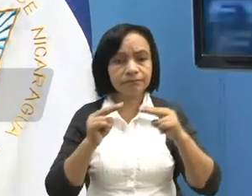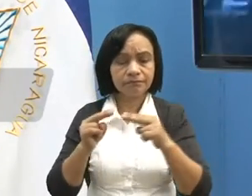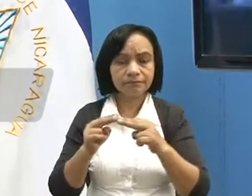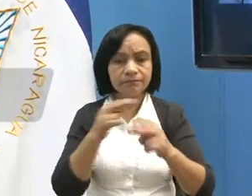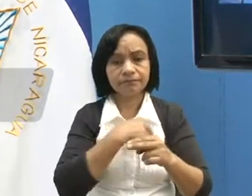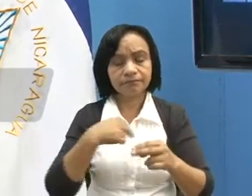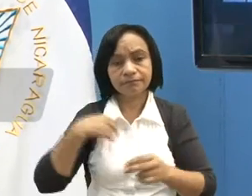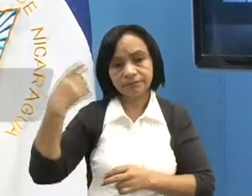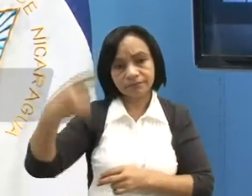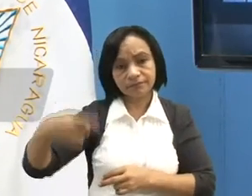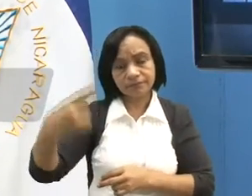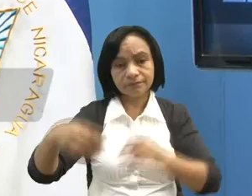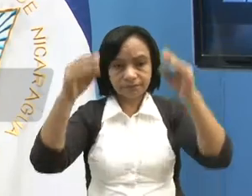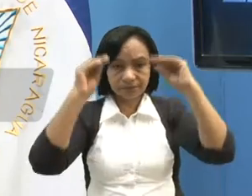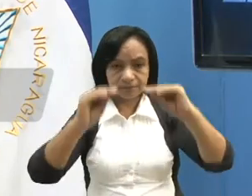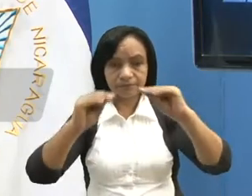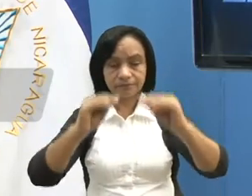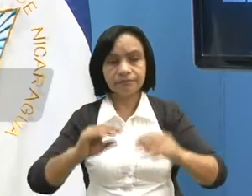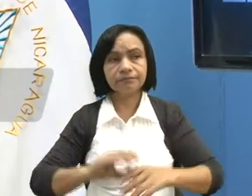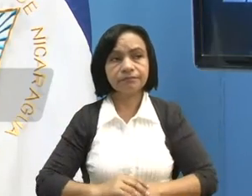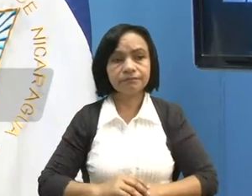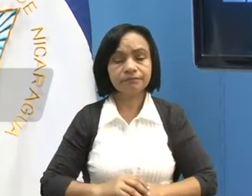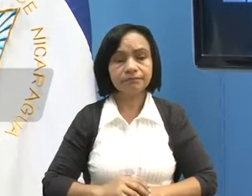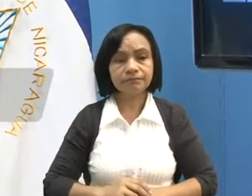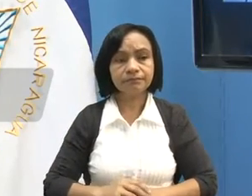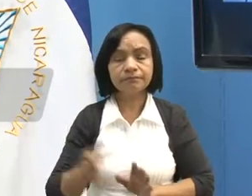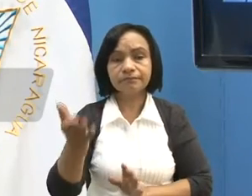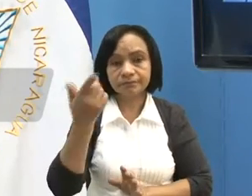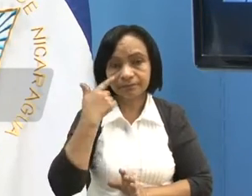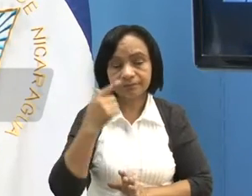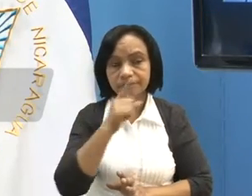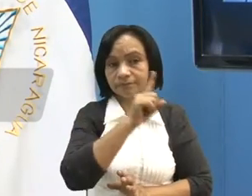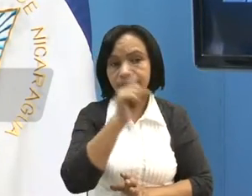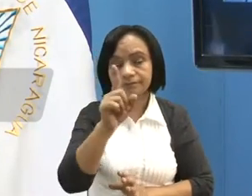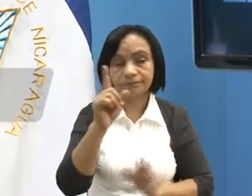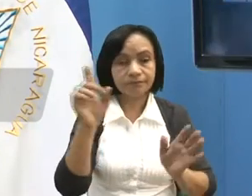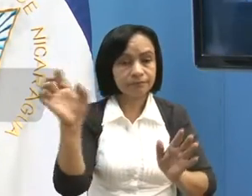torno a la restitución de derechos de la educación? Miren, el 11 de enero del 2007,